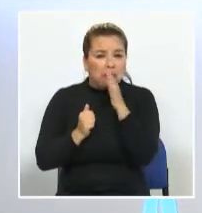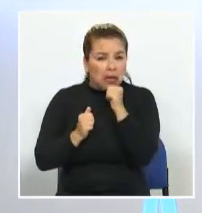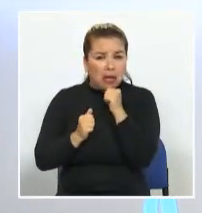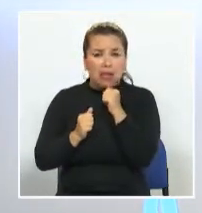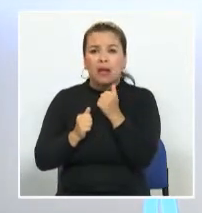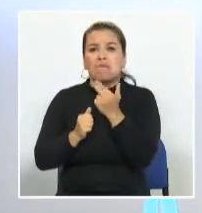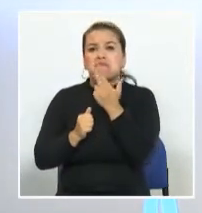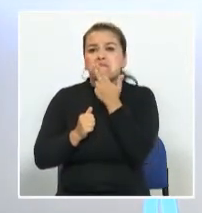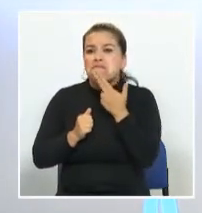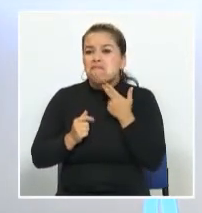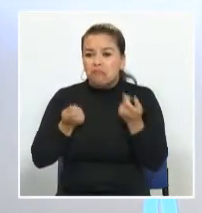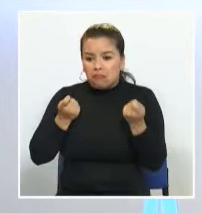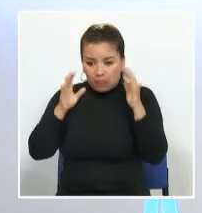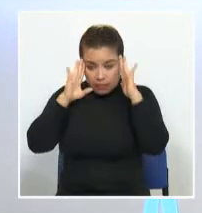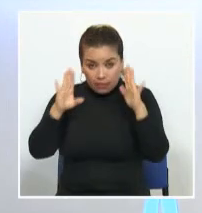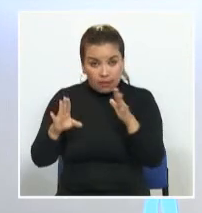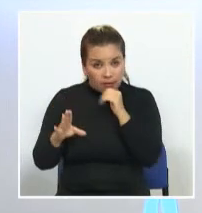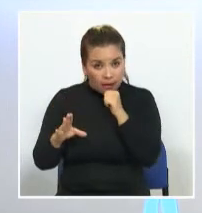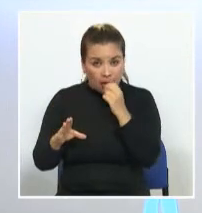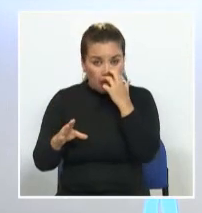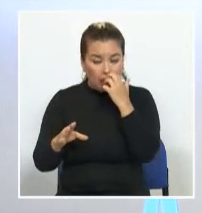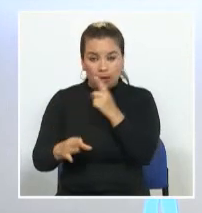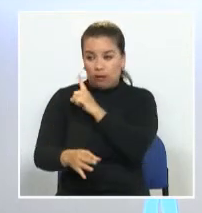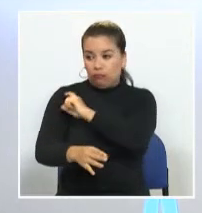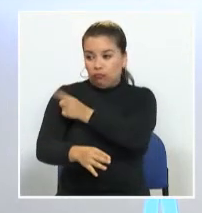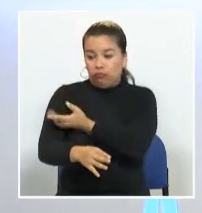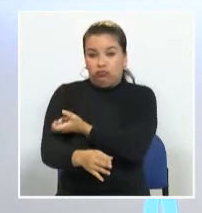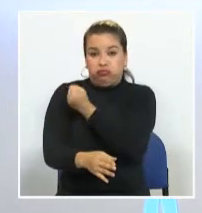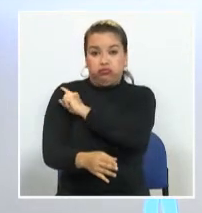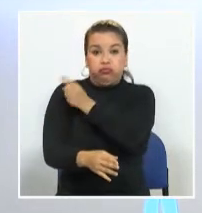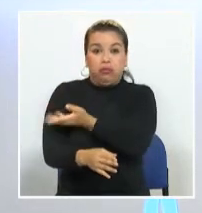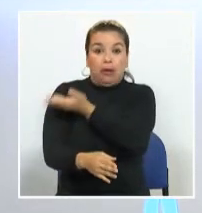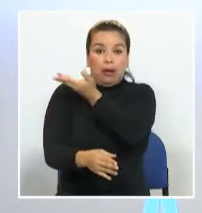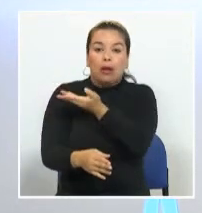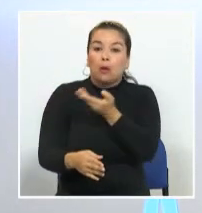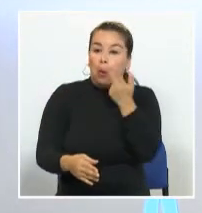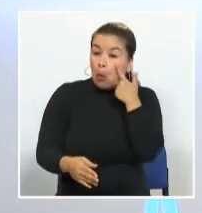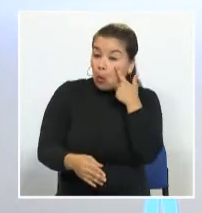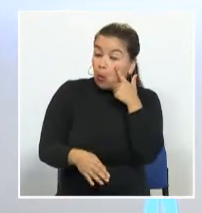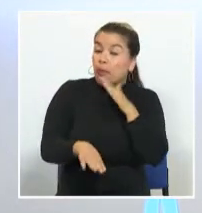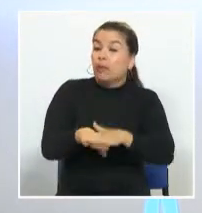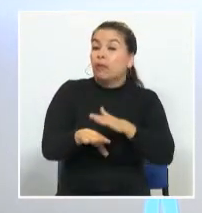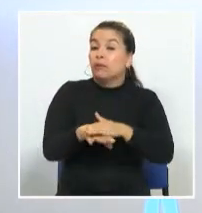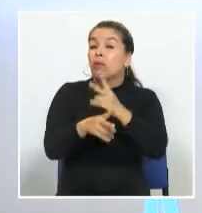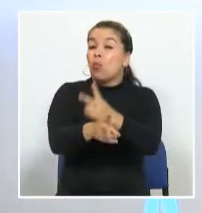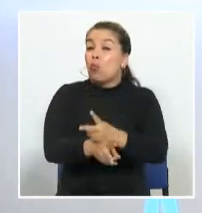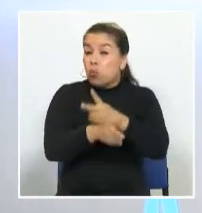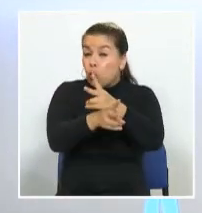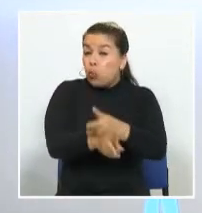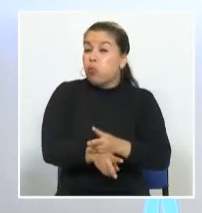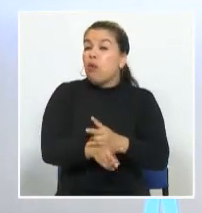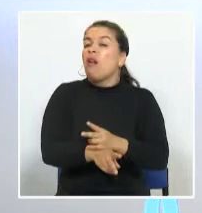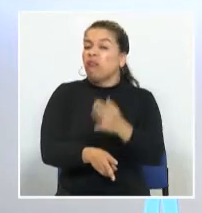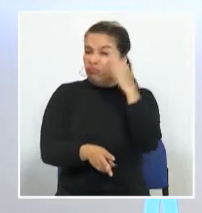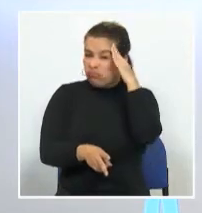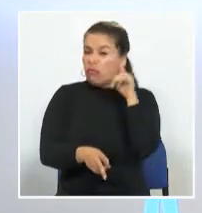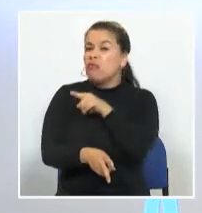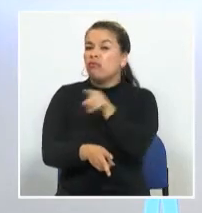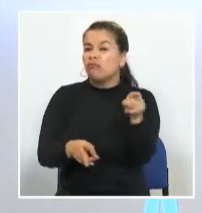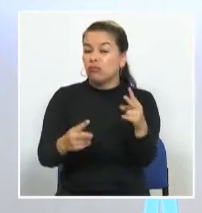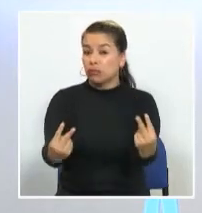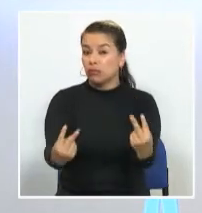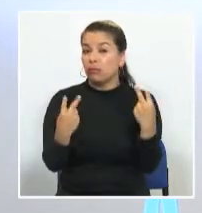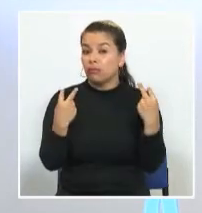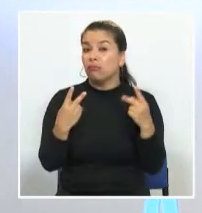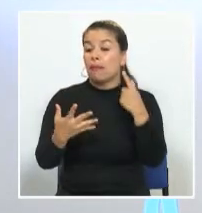si tiene hipertensión. Entonces debemos tener cuidado porque estoy seguro que muchas de las personas que nos están viendo tienen algunas